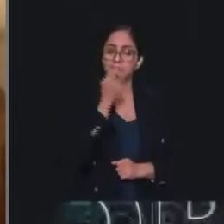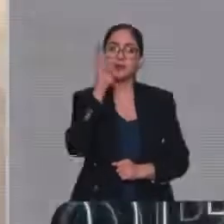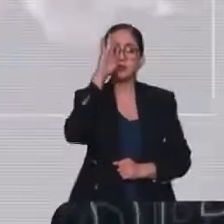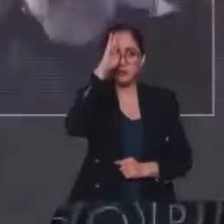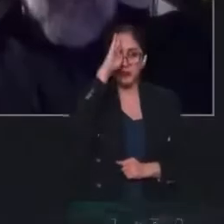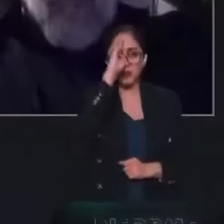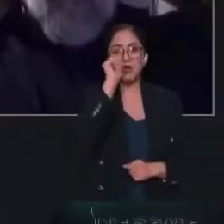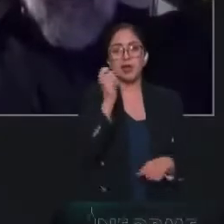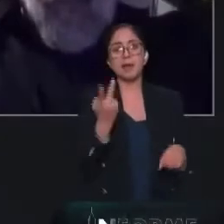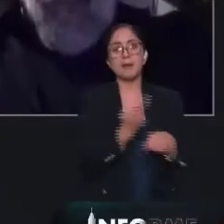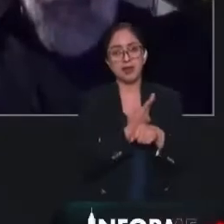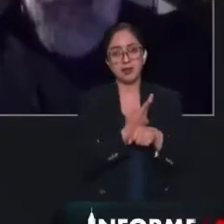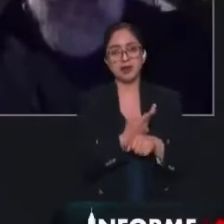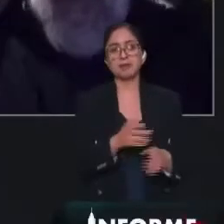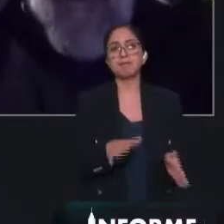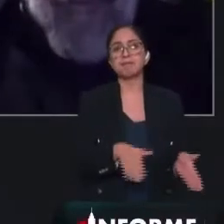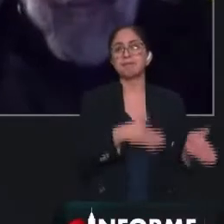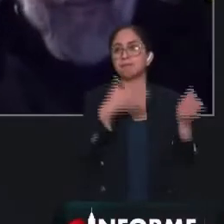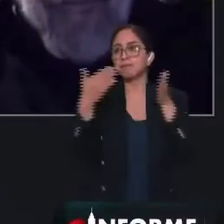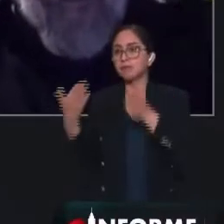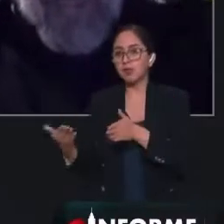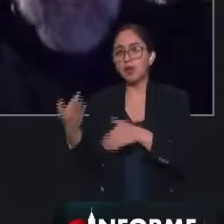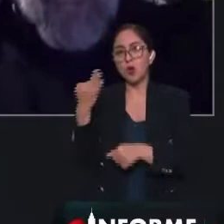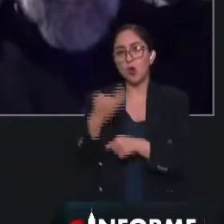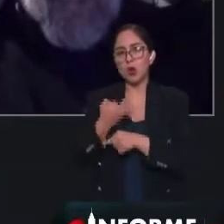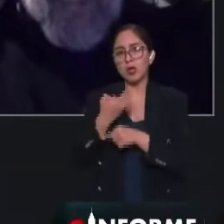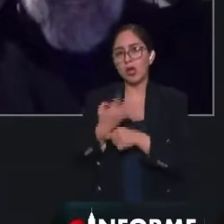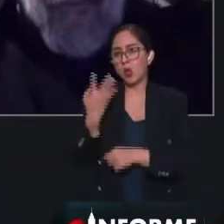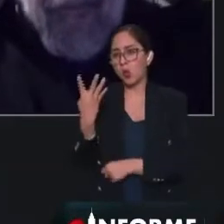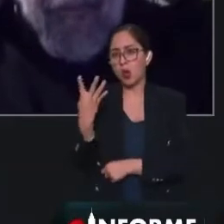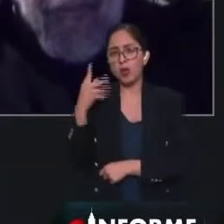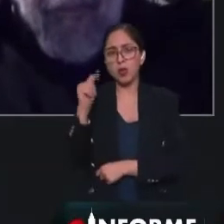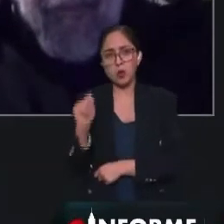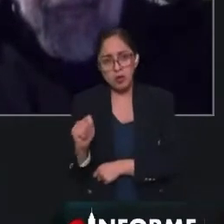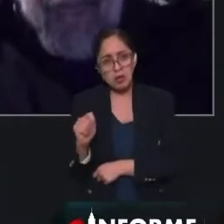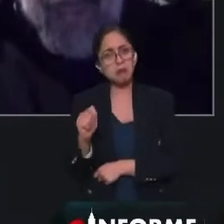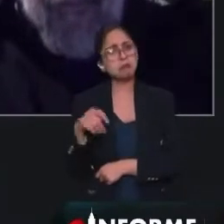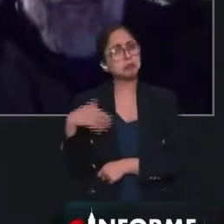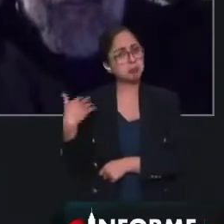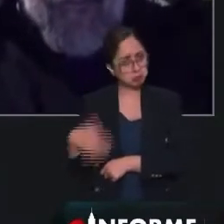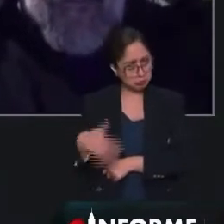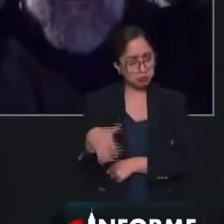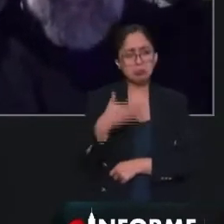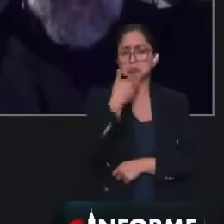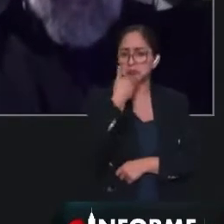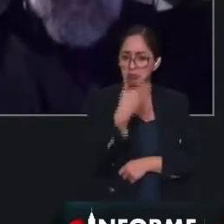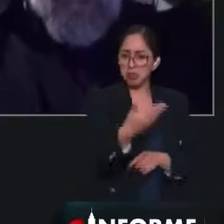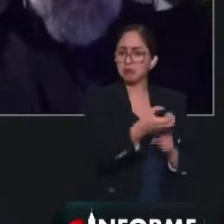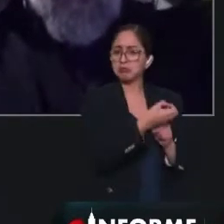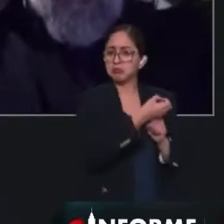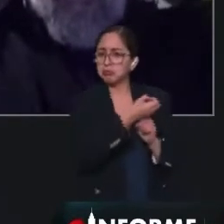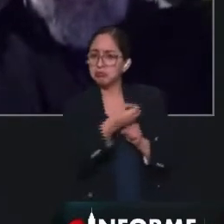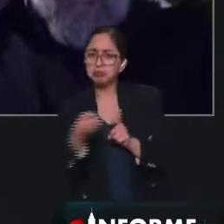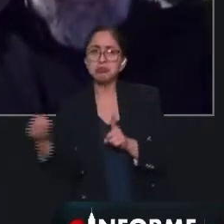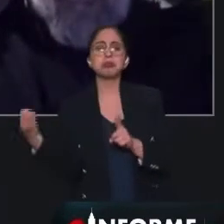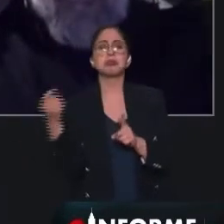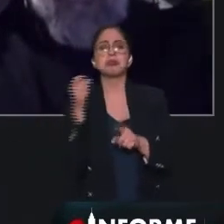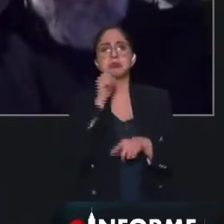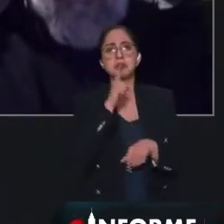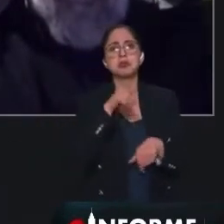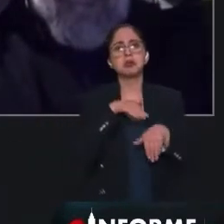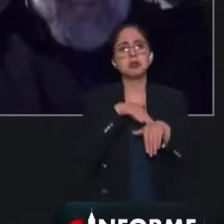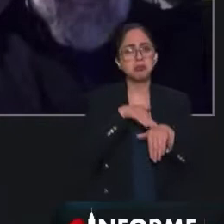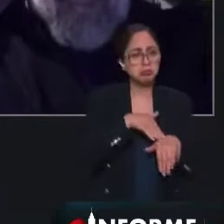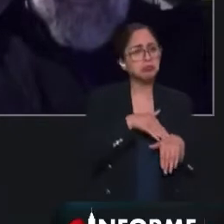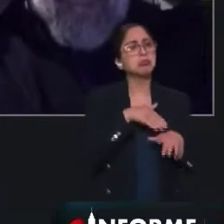Pedro Miguel, hay muchos dentro de la Cuarta Transformación que ahorita sí están muy alineados, muy disciplinados, pero bueno, pues tienen como